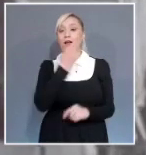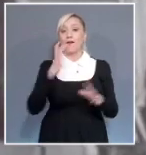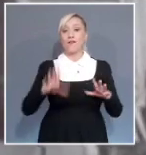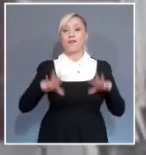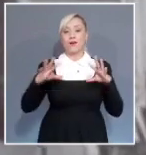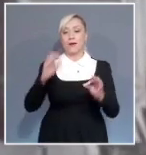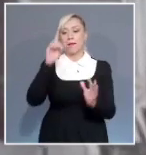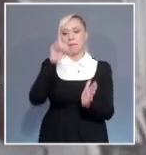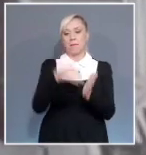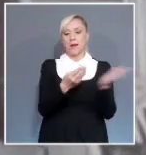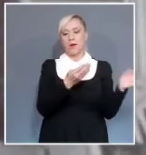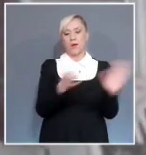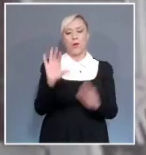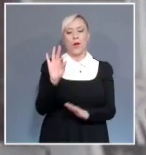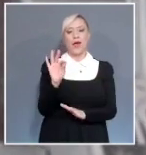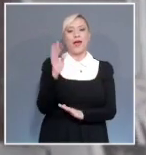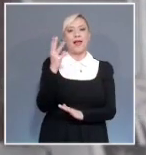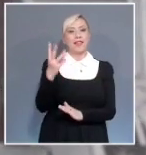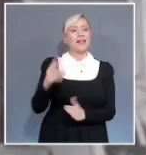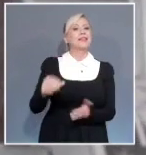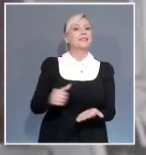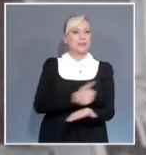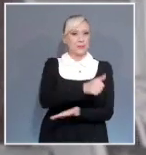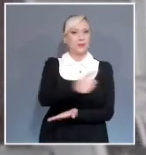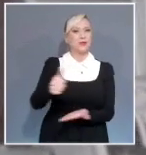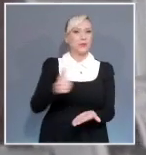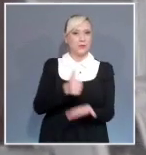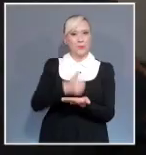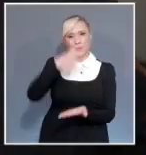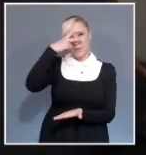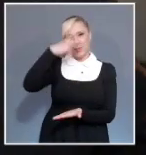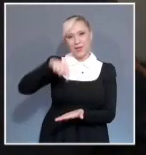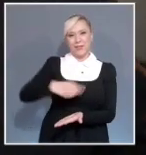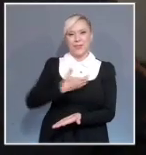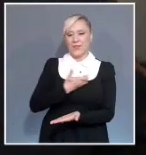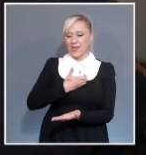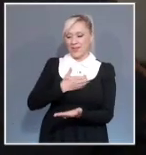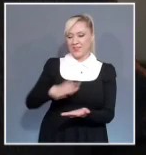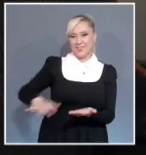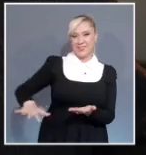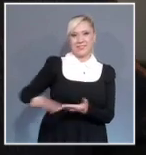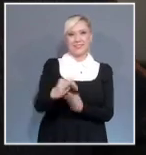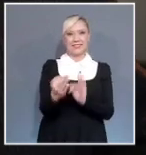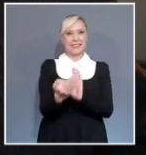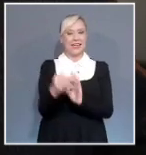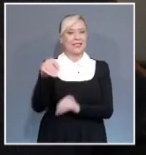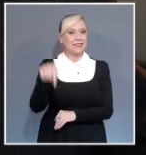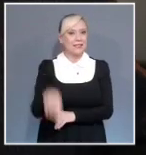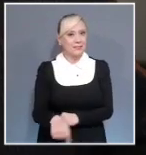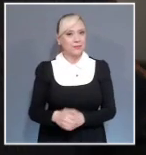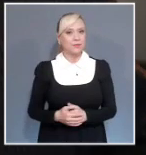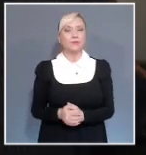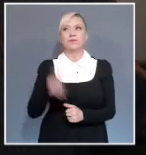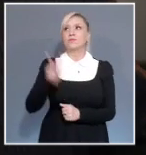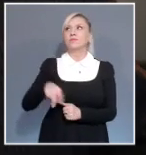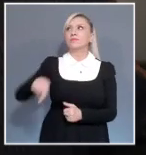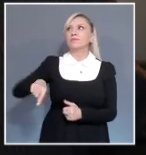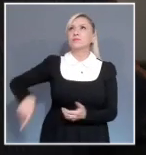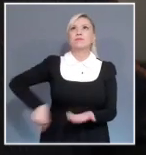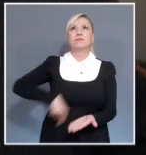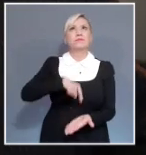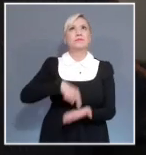Centro Histórico de la Ciudad de México, justo en el Día del Maestro. En cierto modo es una idea de que la